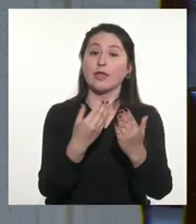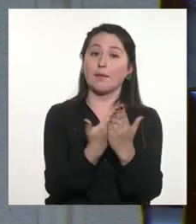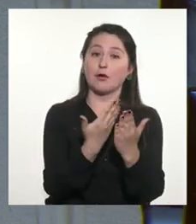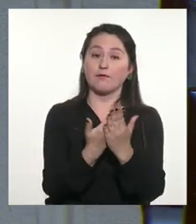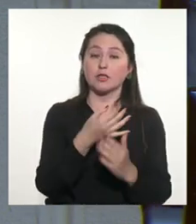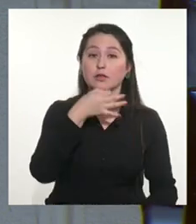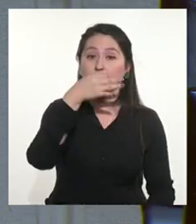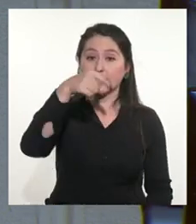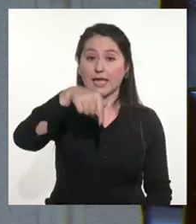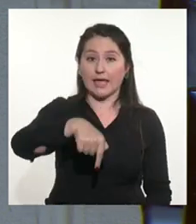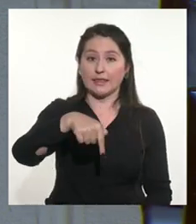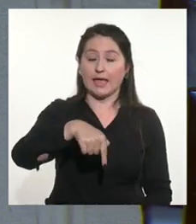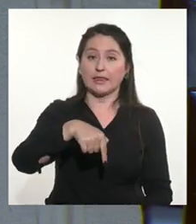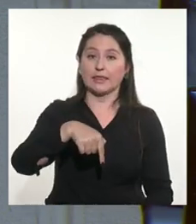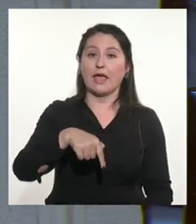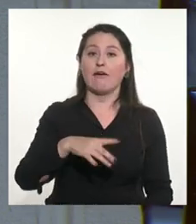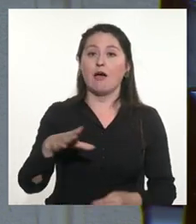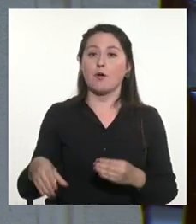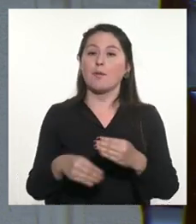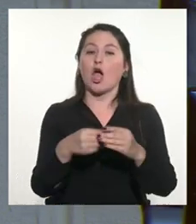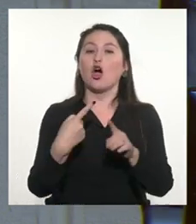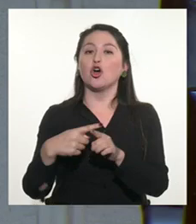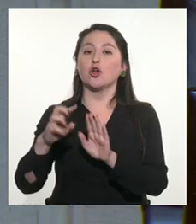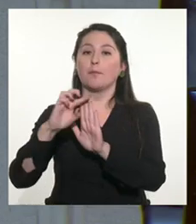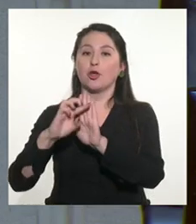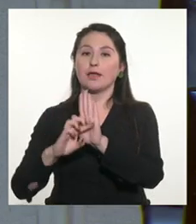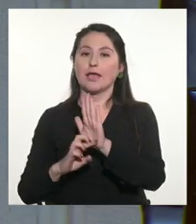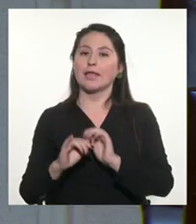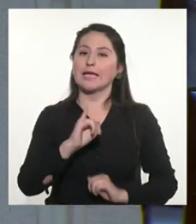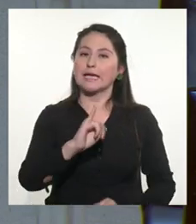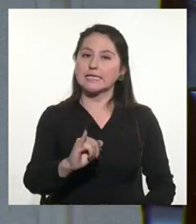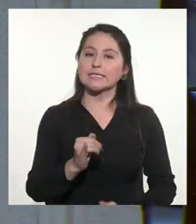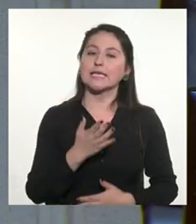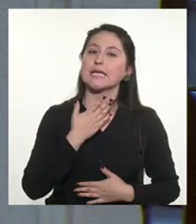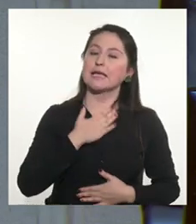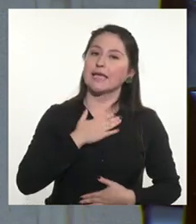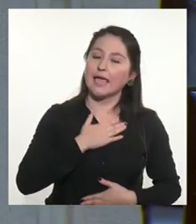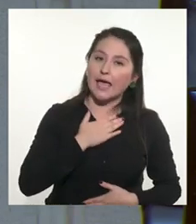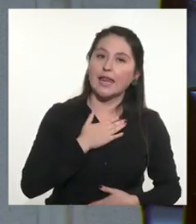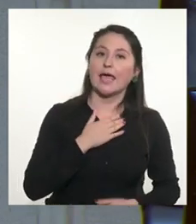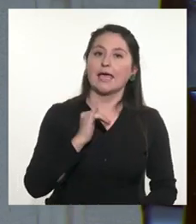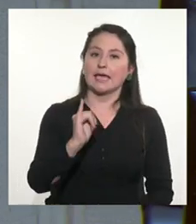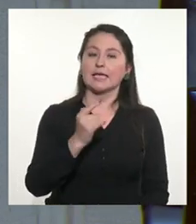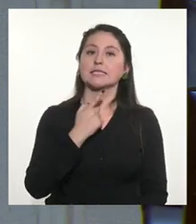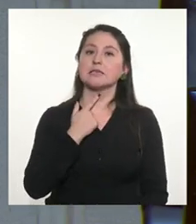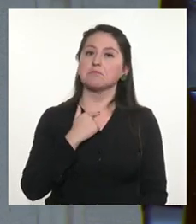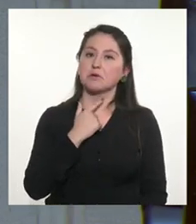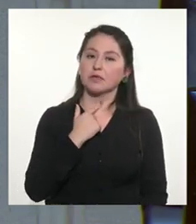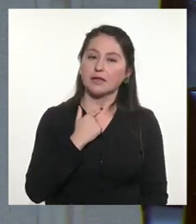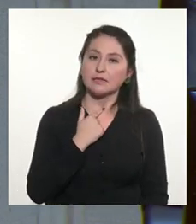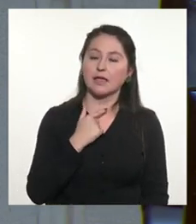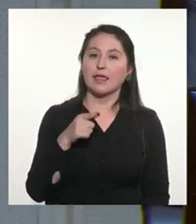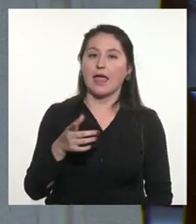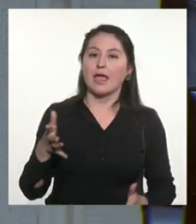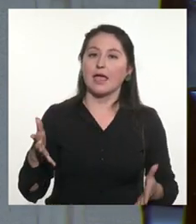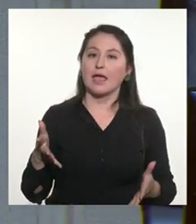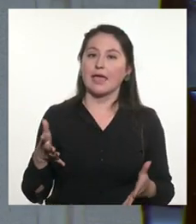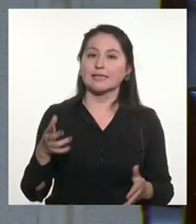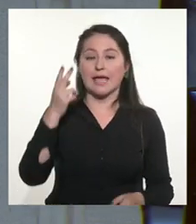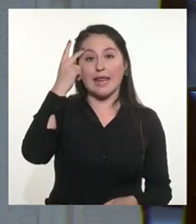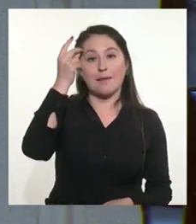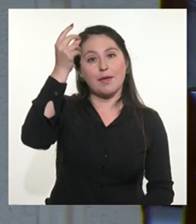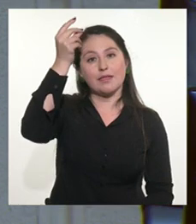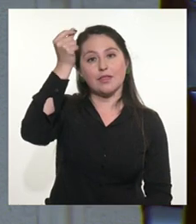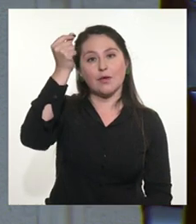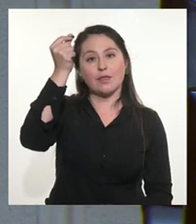presidente lo vamos complementar con otro proyecto que sí es muy anhelado que sí es muy importante y que un gran complemento a esta iniciativa que es la creación de